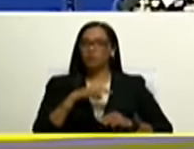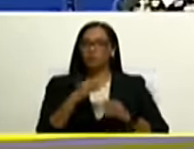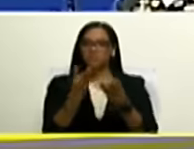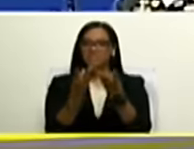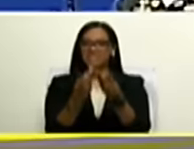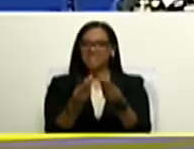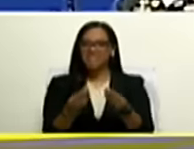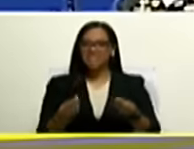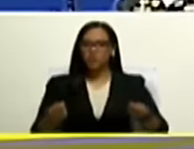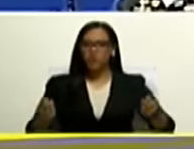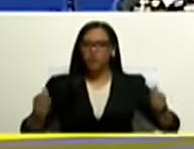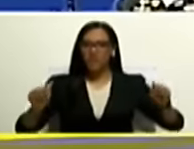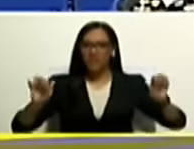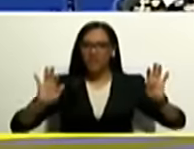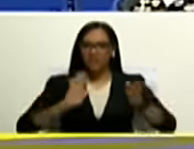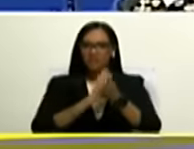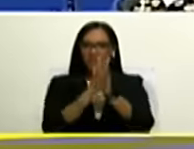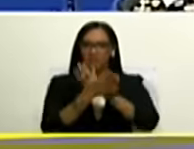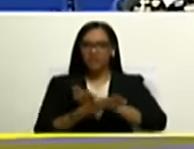Disolver el ejército libertador